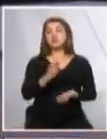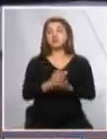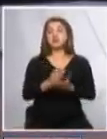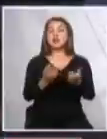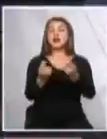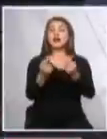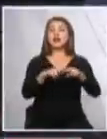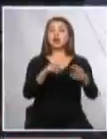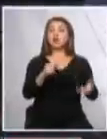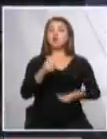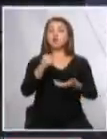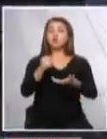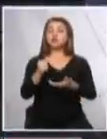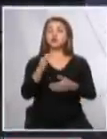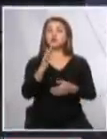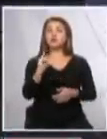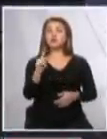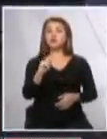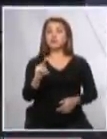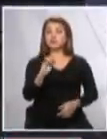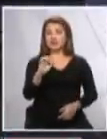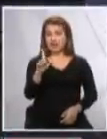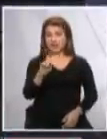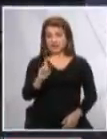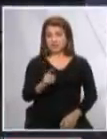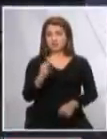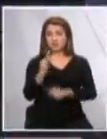Una precisión, Alberto. Los partidos políticos no tienen financiamiento hoy.